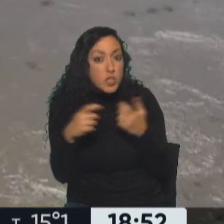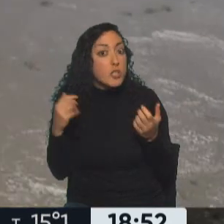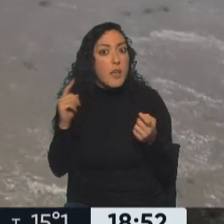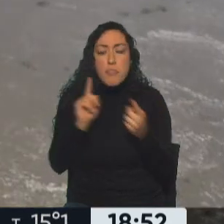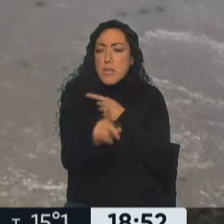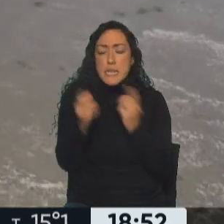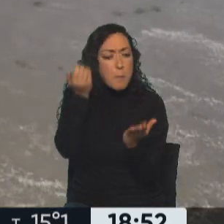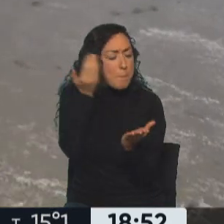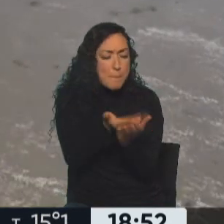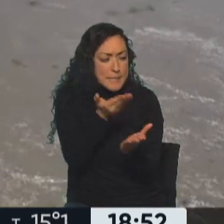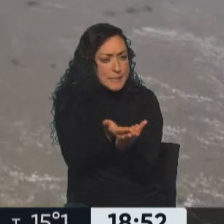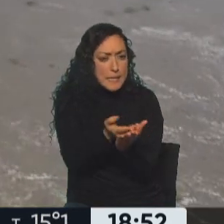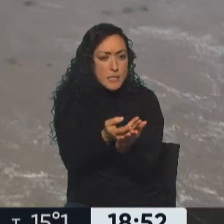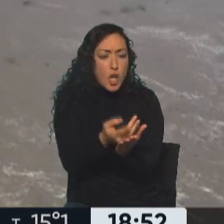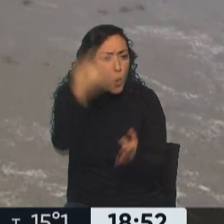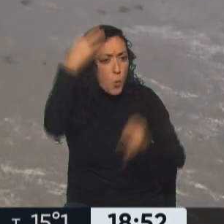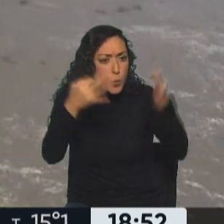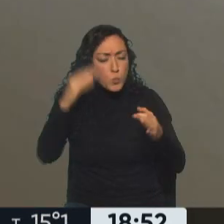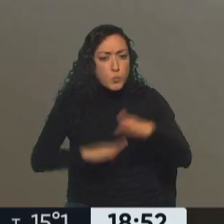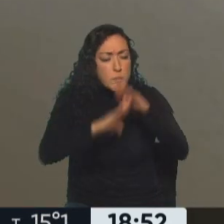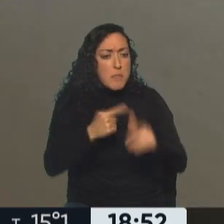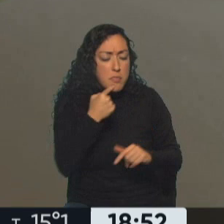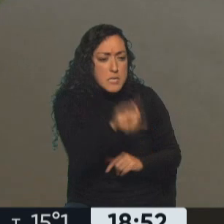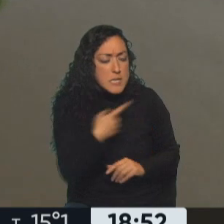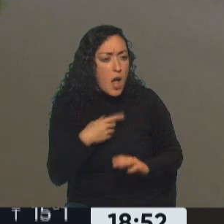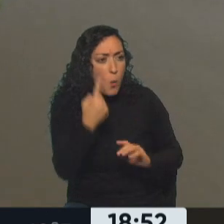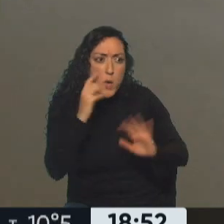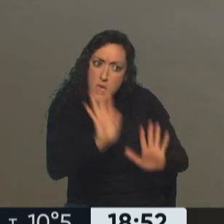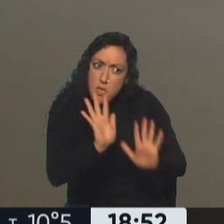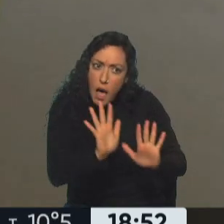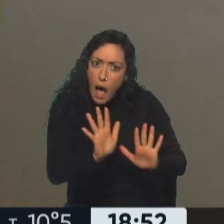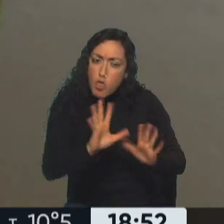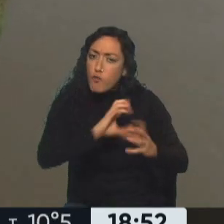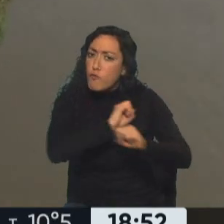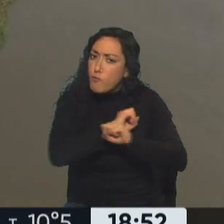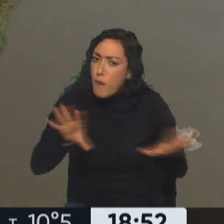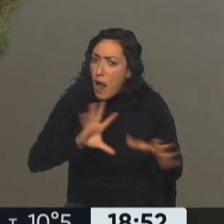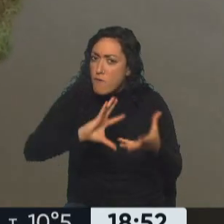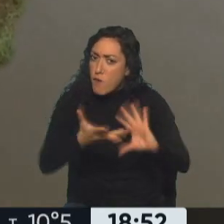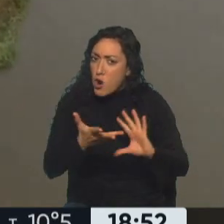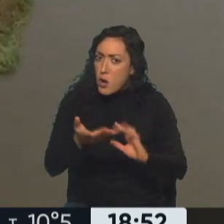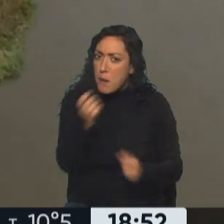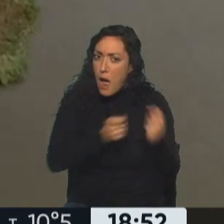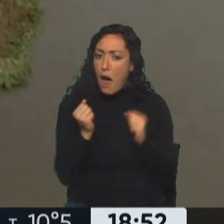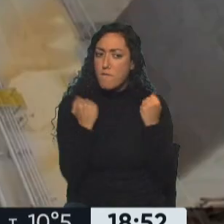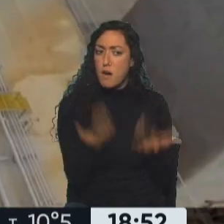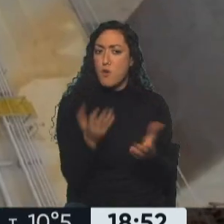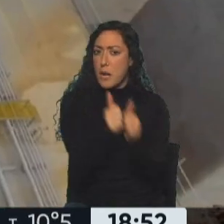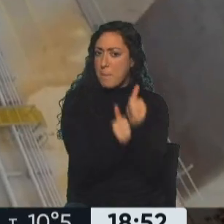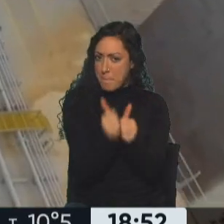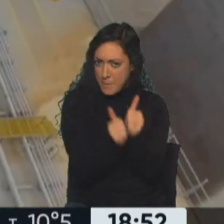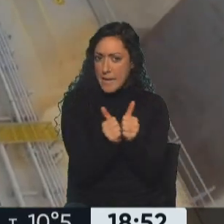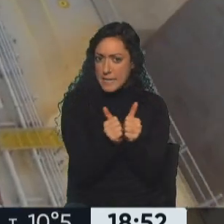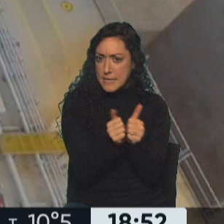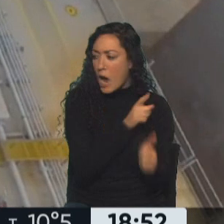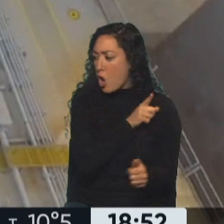ante la Corte diciéndole, hey, ojo que esto se está manejando de una manera errática y favoreciendo a la empresa en